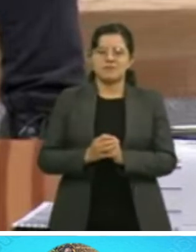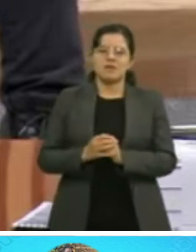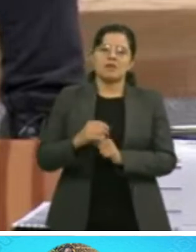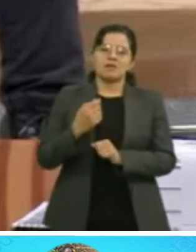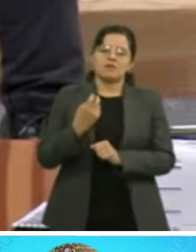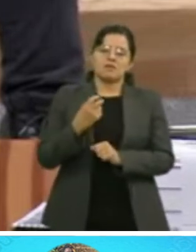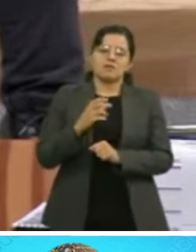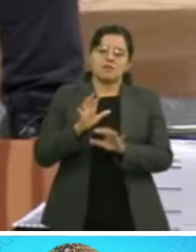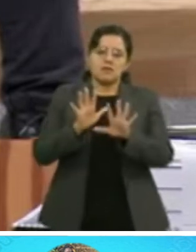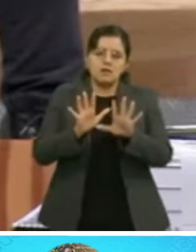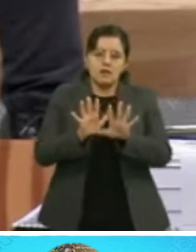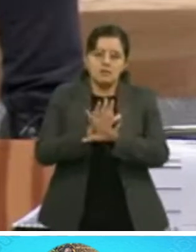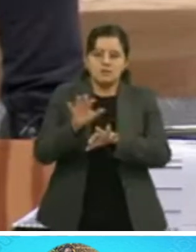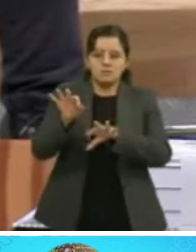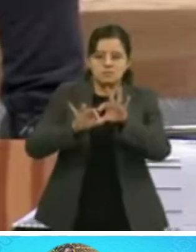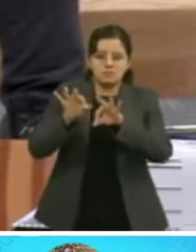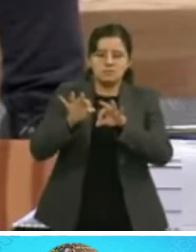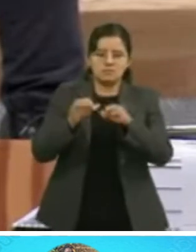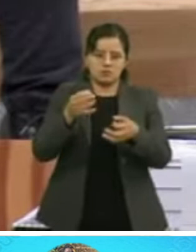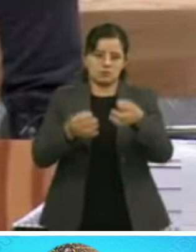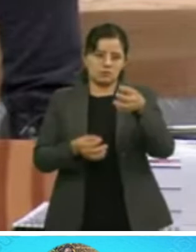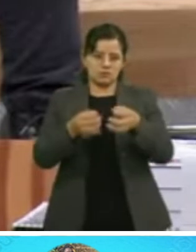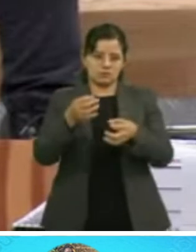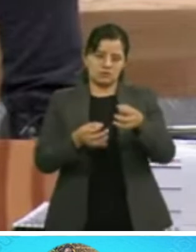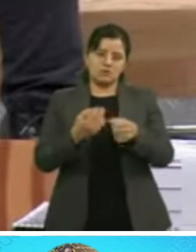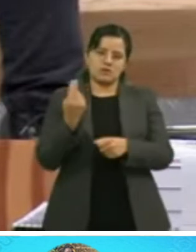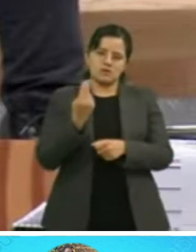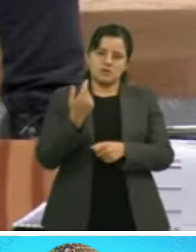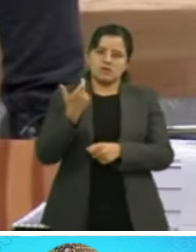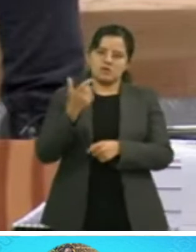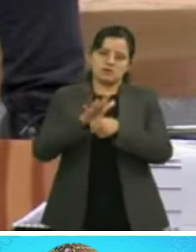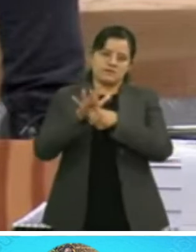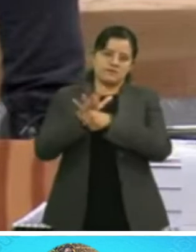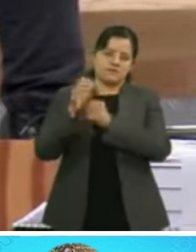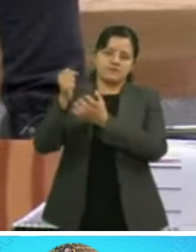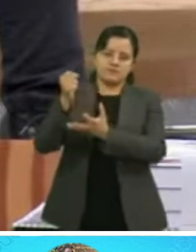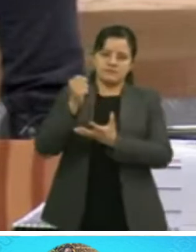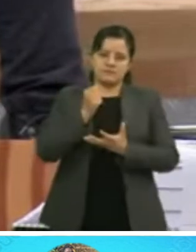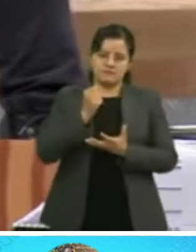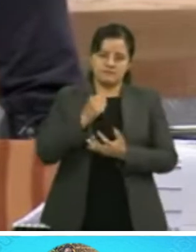una reforma judicial como la que se aprobó. Hacer reformas